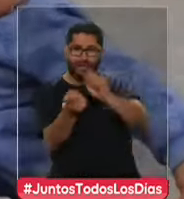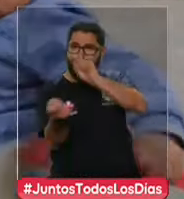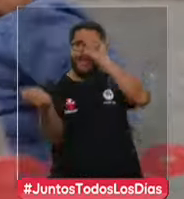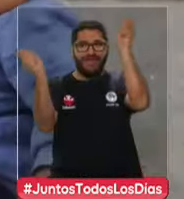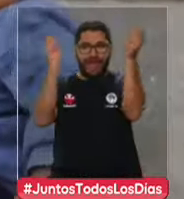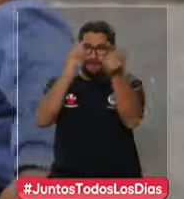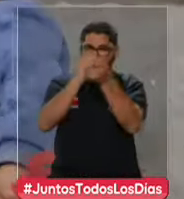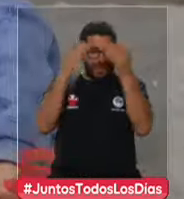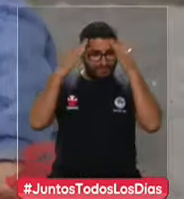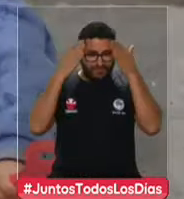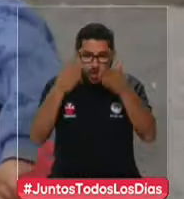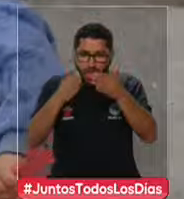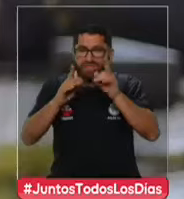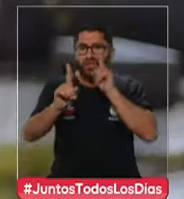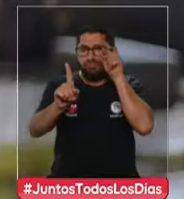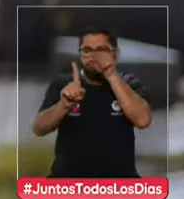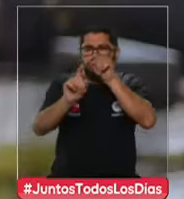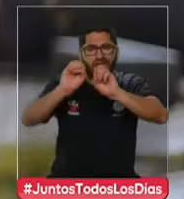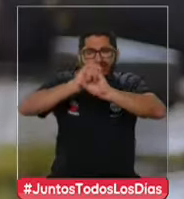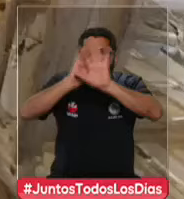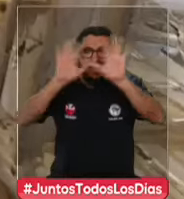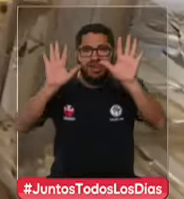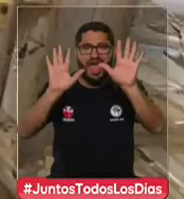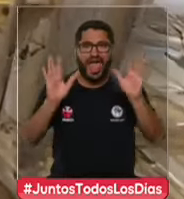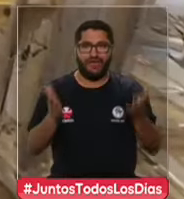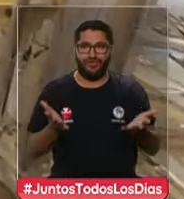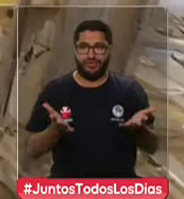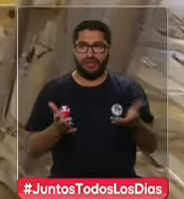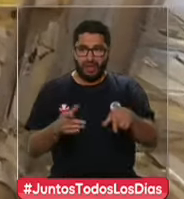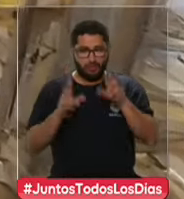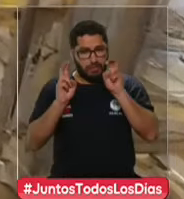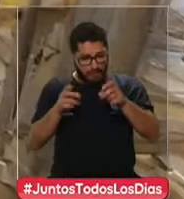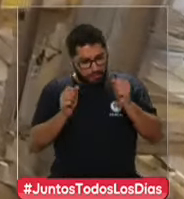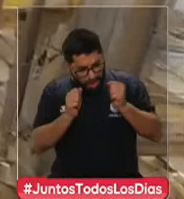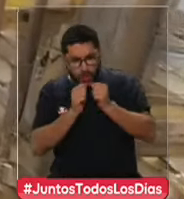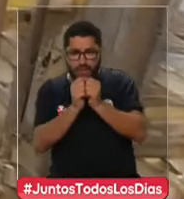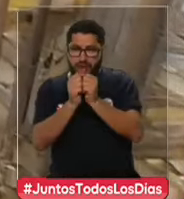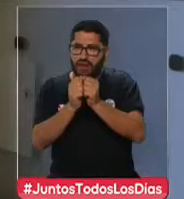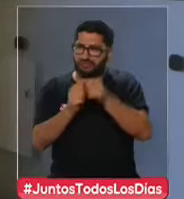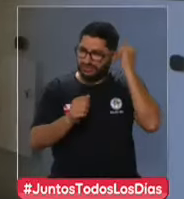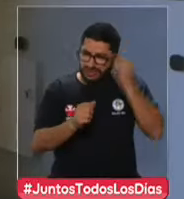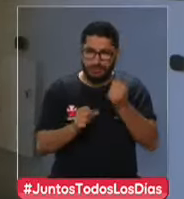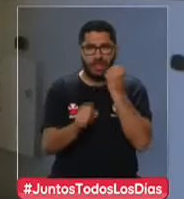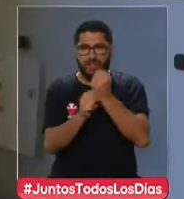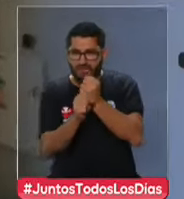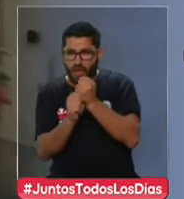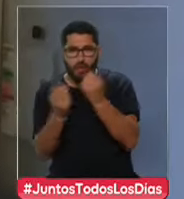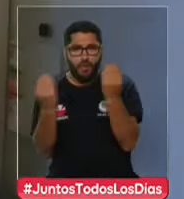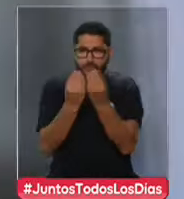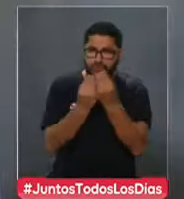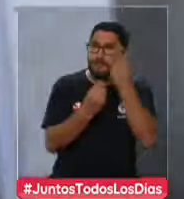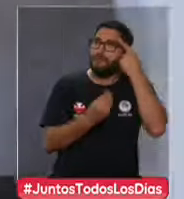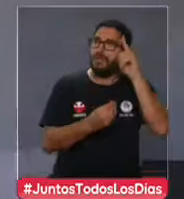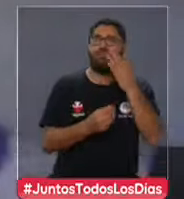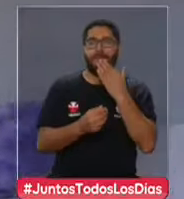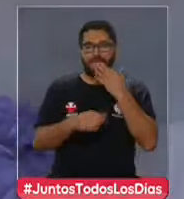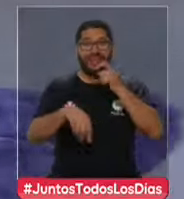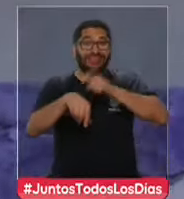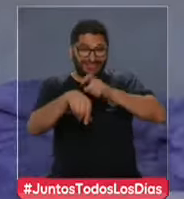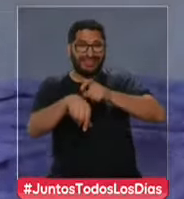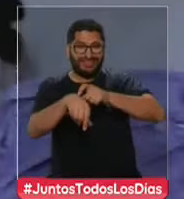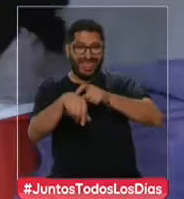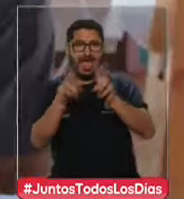claro. Que nada nos falte, que él no nos falte. Trabaja mucho, pero tiene tiempo para compartir